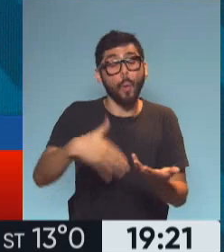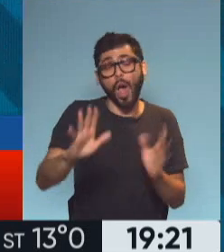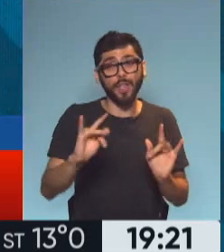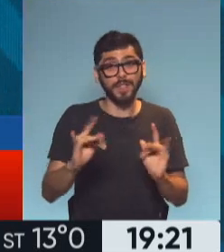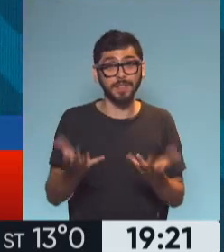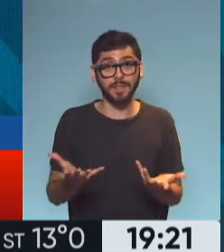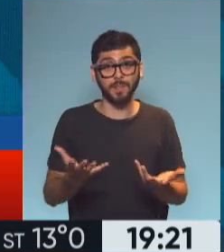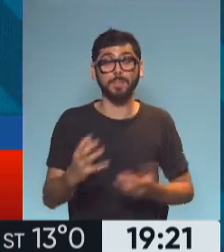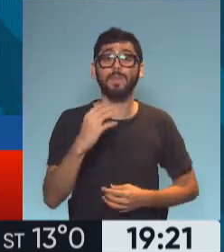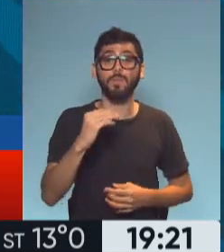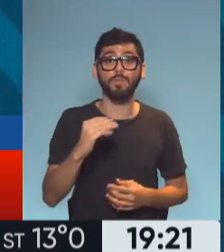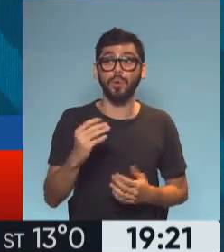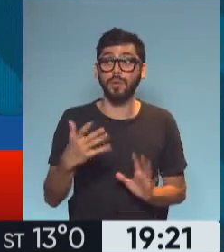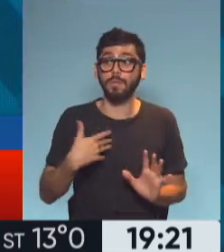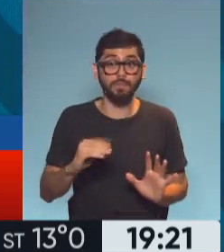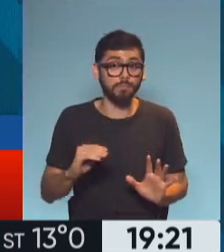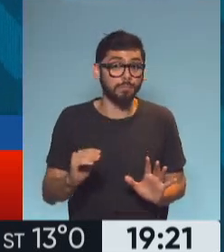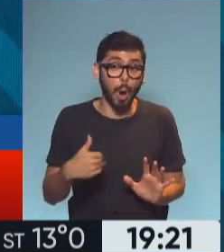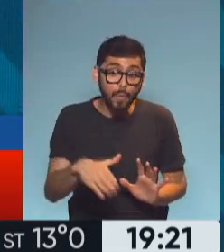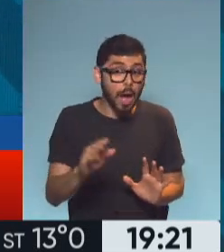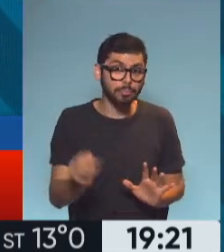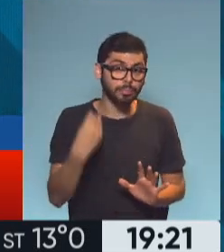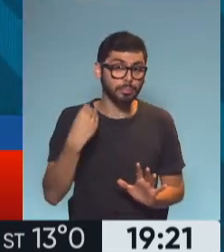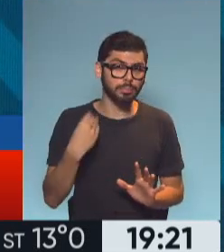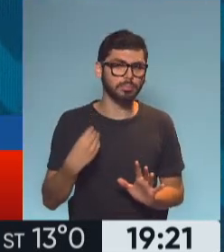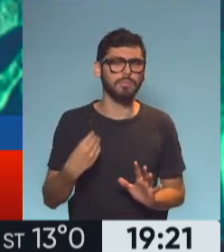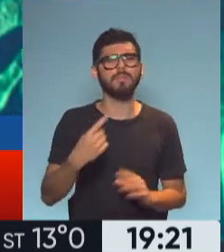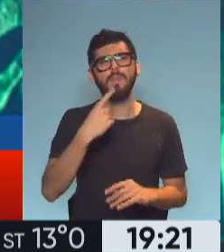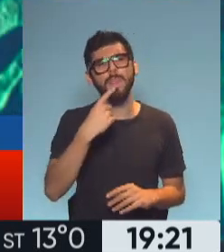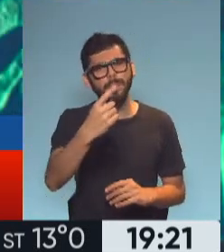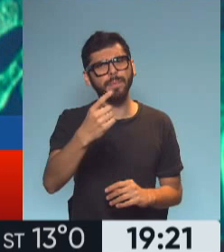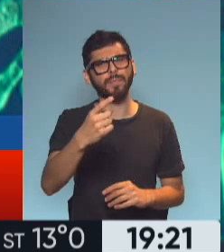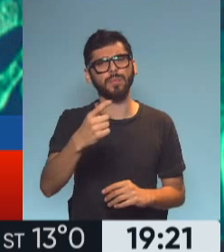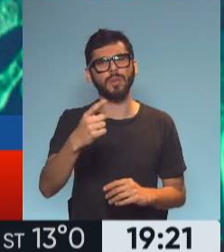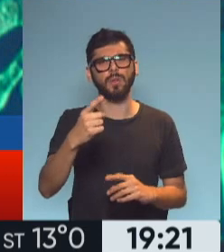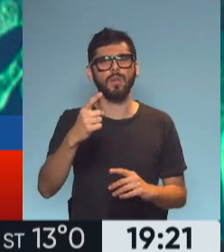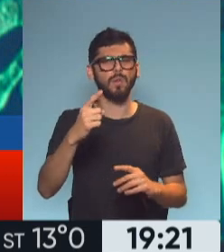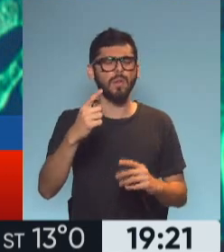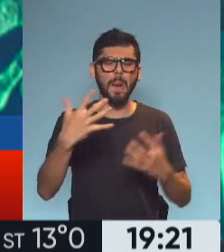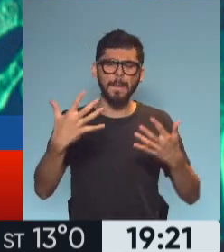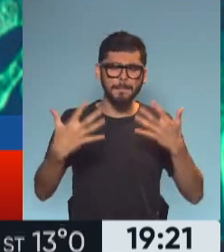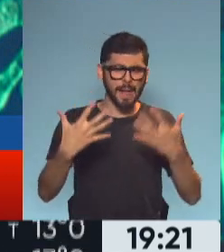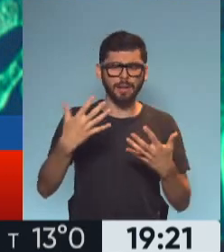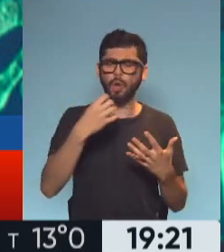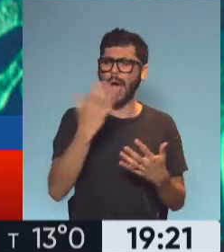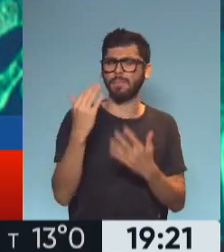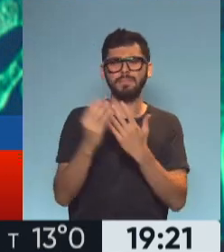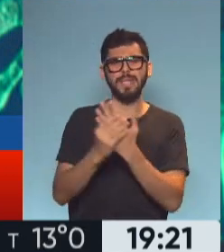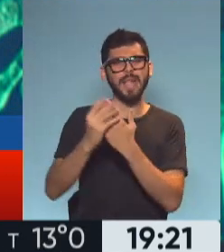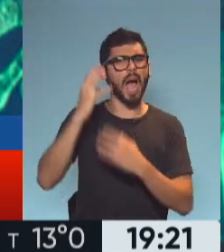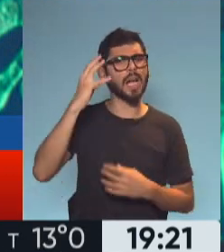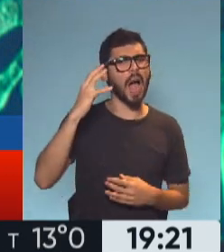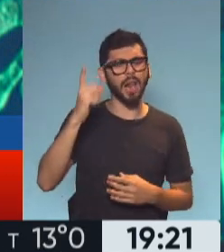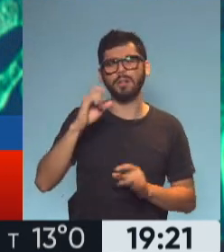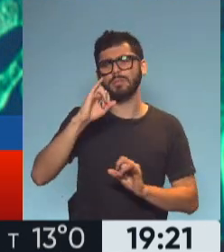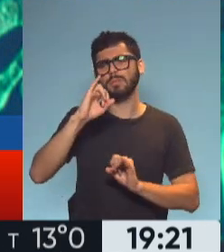porque no damos abasto doctor puede ser que se entre se entremezclan factores hace poco nada más escuchaba a la ministra karla aviso tica